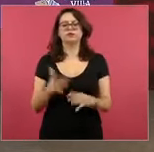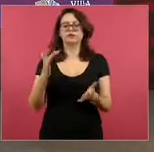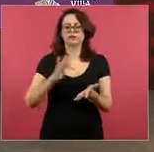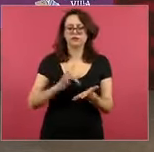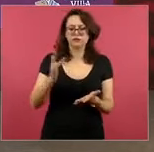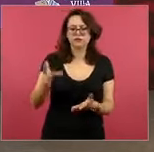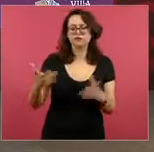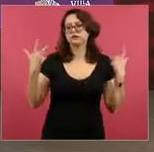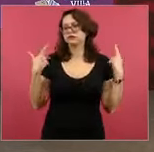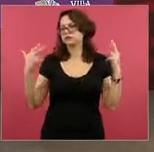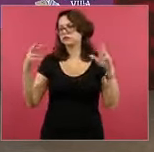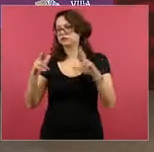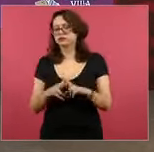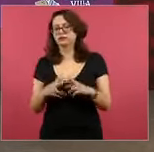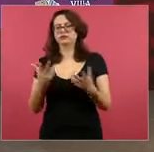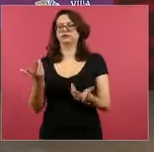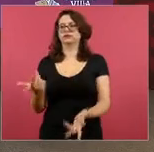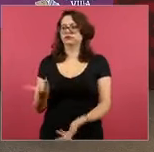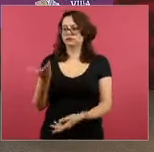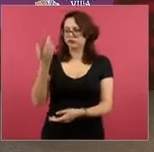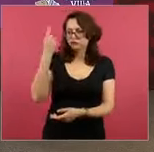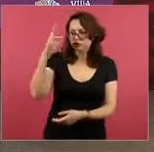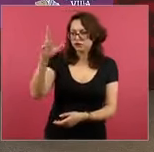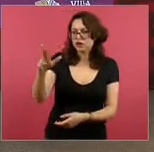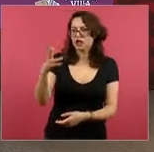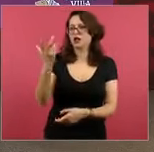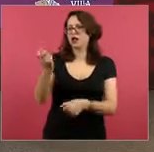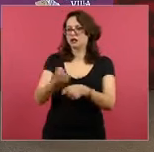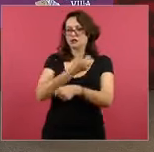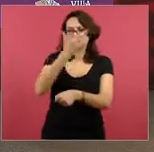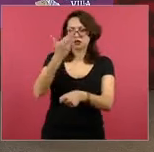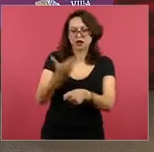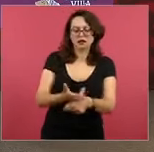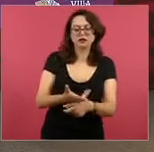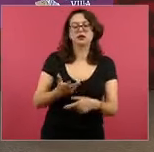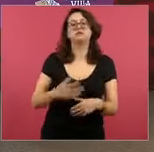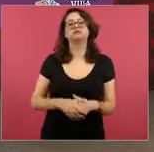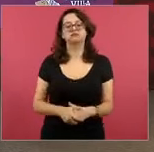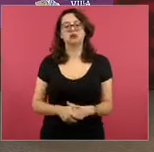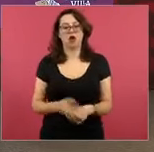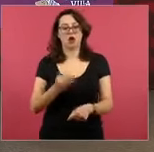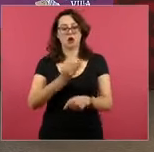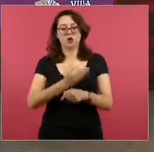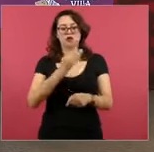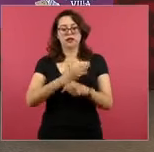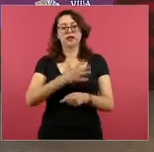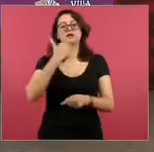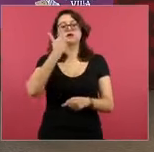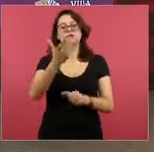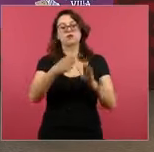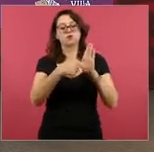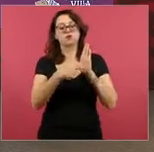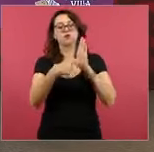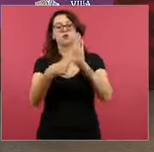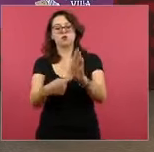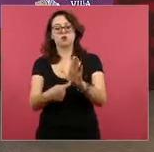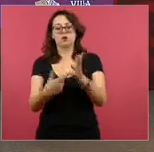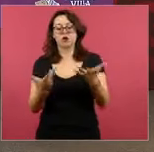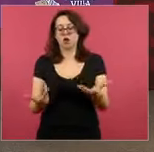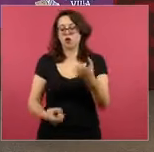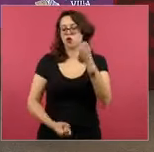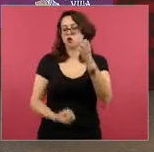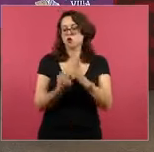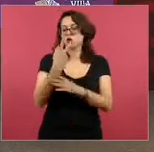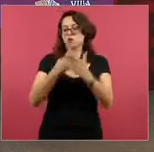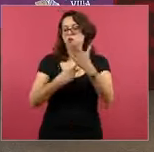Educación. En este caso, tenemos una propuesta de qué aprenden las niñas y los niños en este proyecto, en